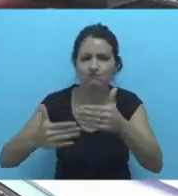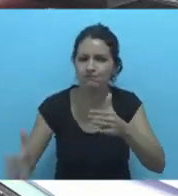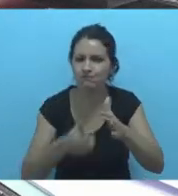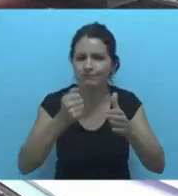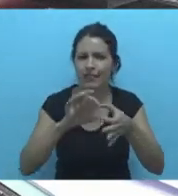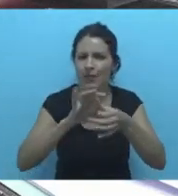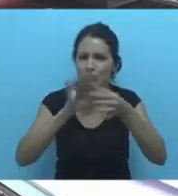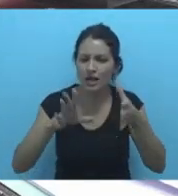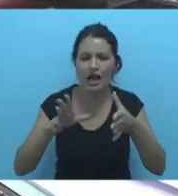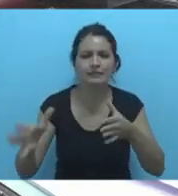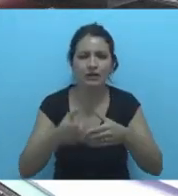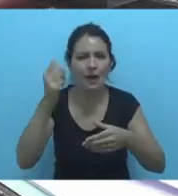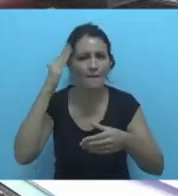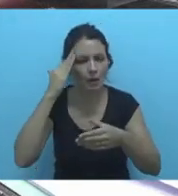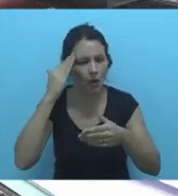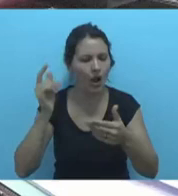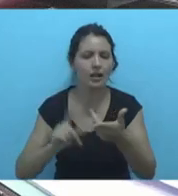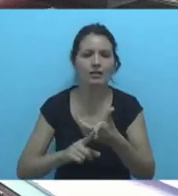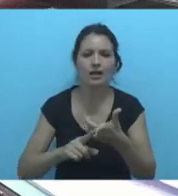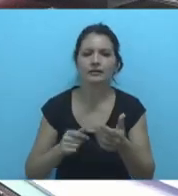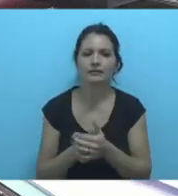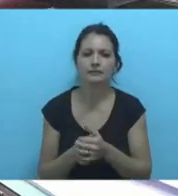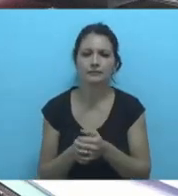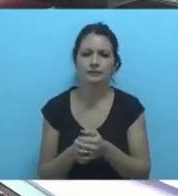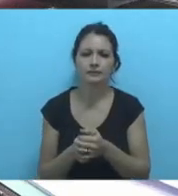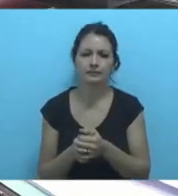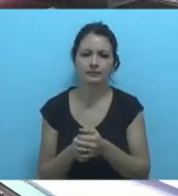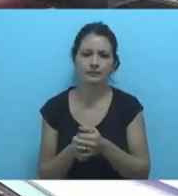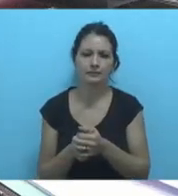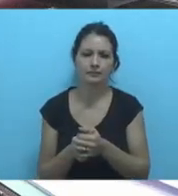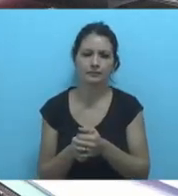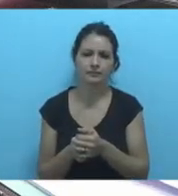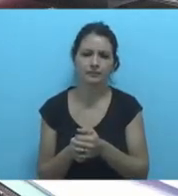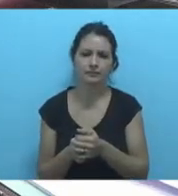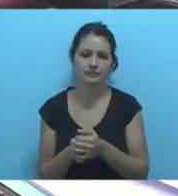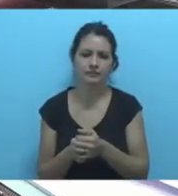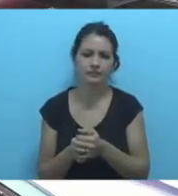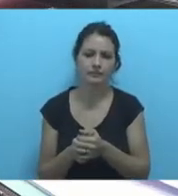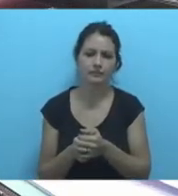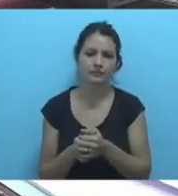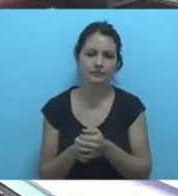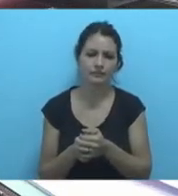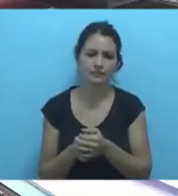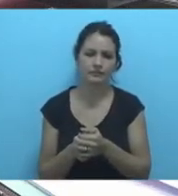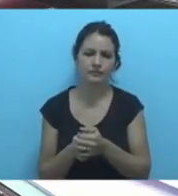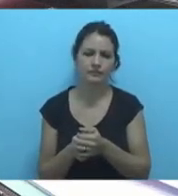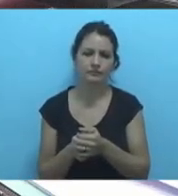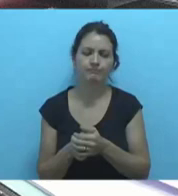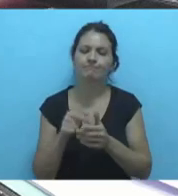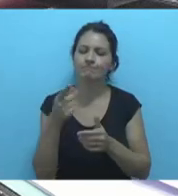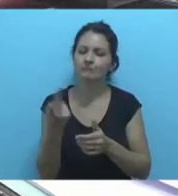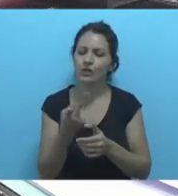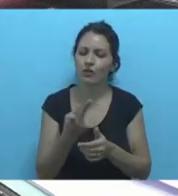de reivindicación de la memoria de lo que fue el pasado reciente de la Argentina y que evidentemente nos han dejado